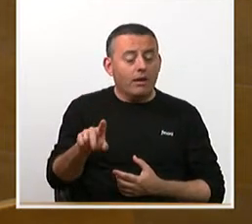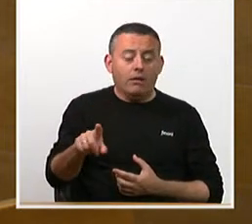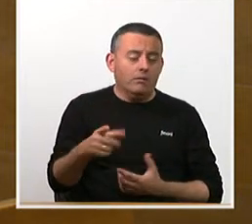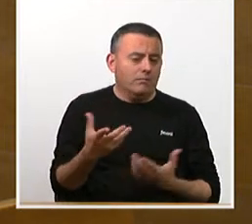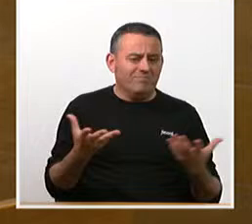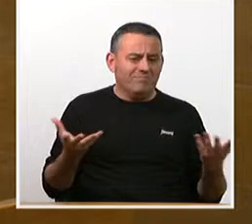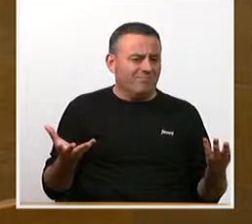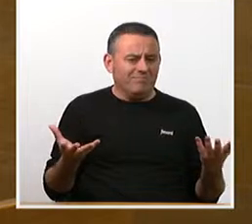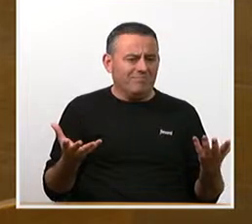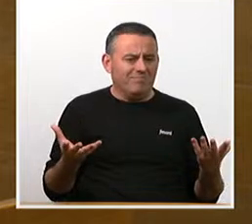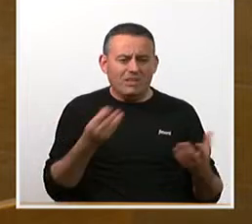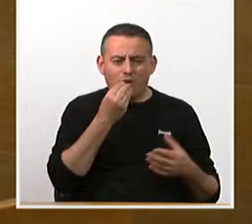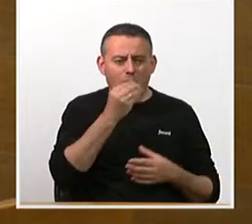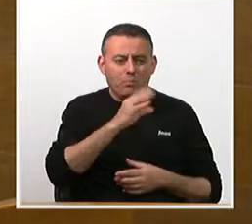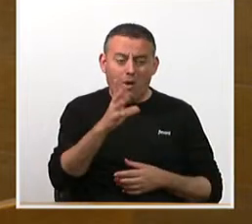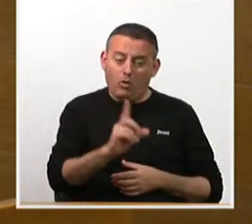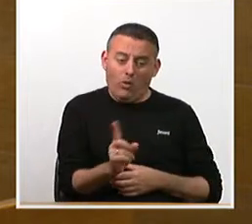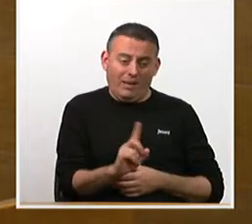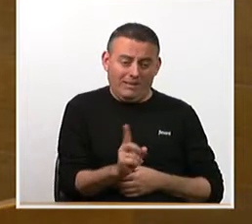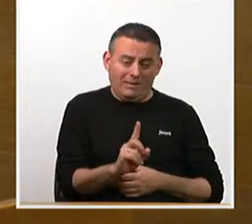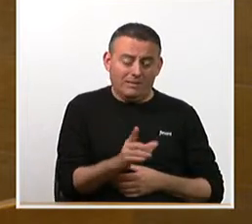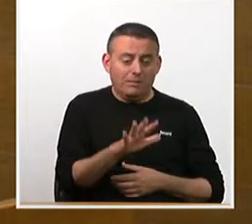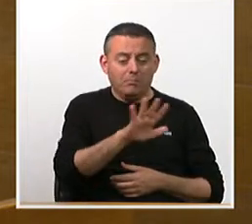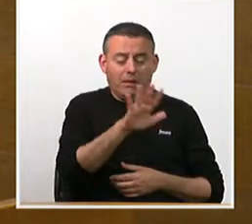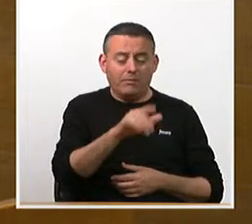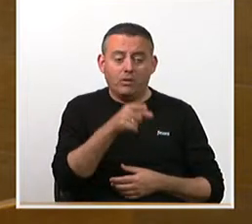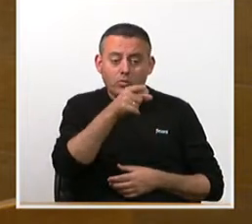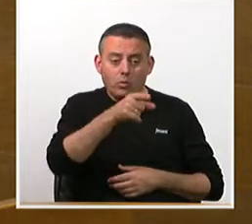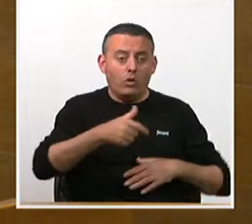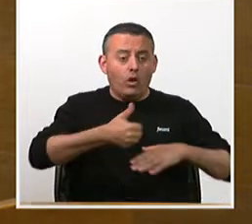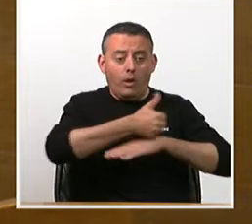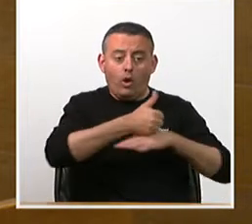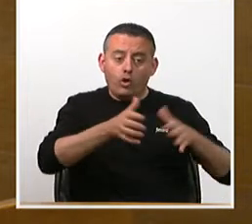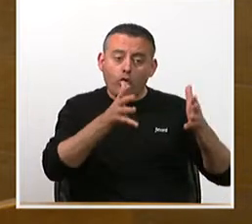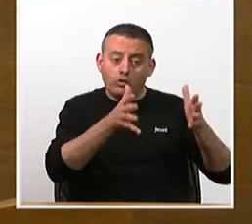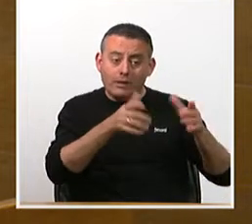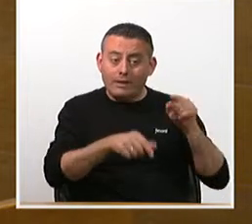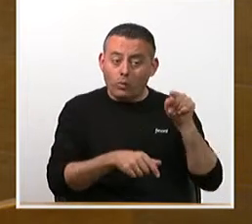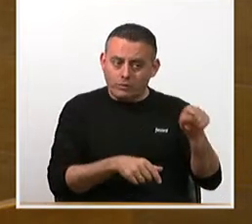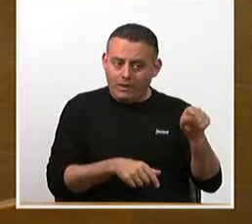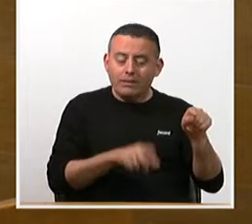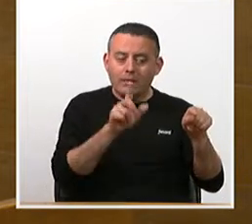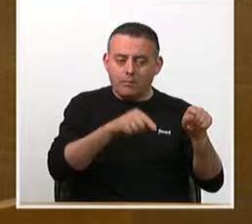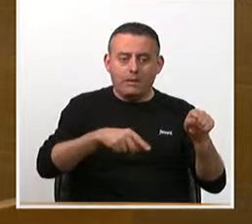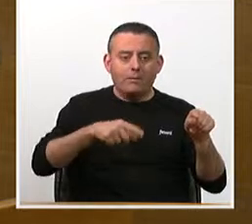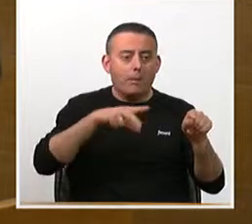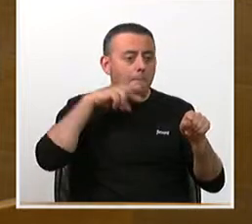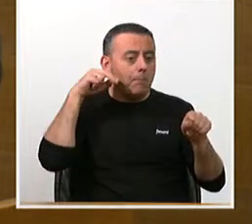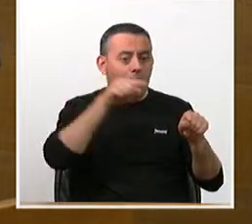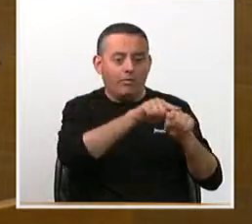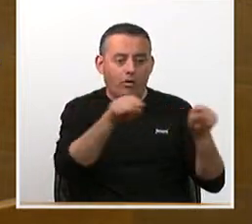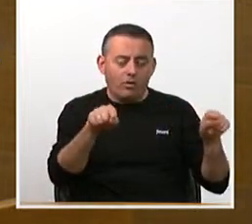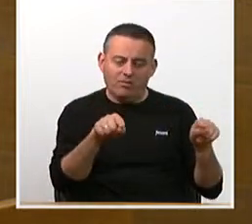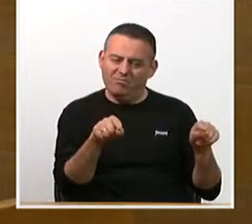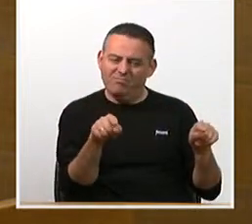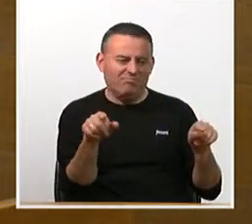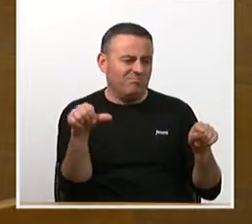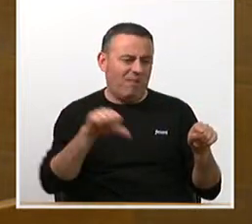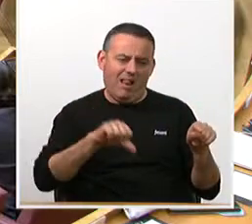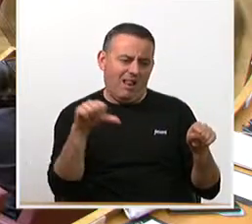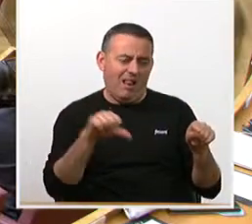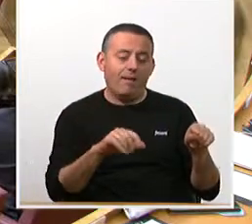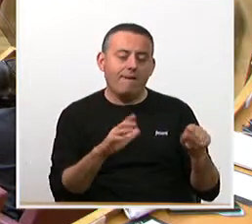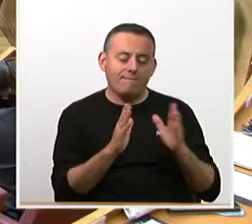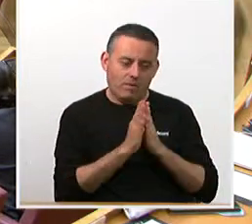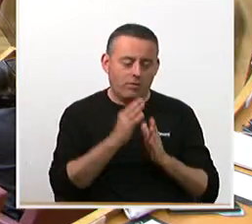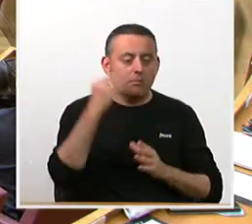noers retrat y de Así que yo deman que reflexionen muchas gracias muchas